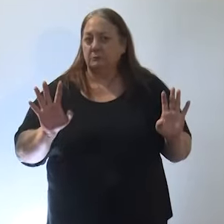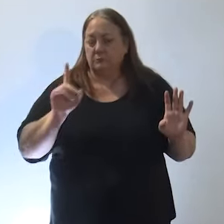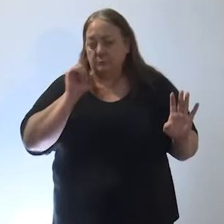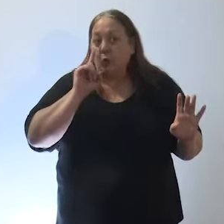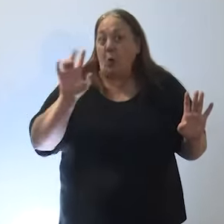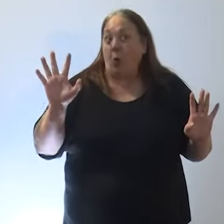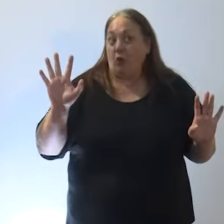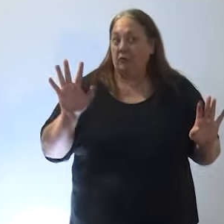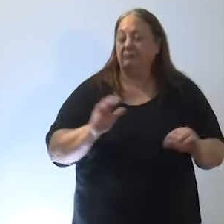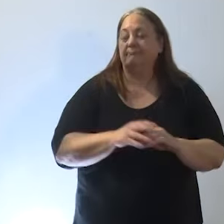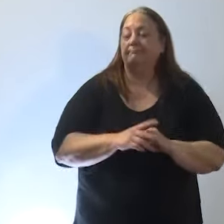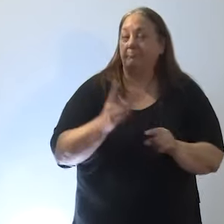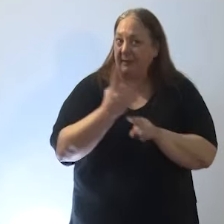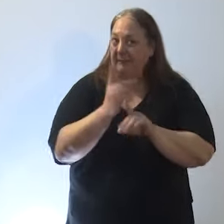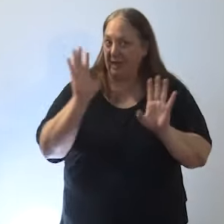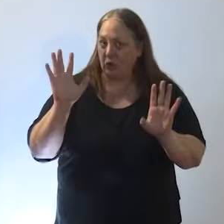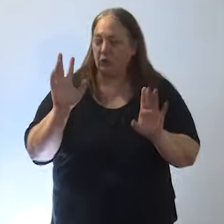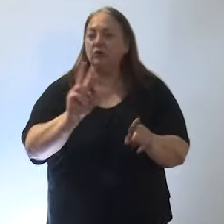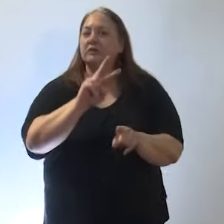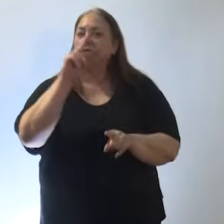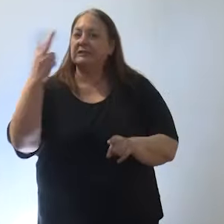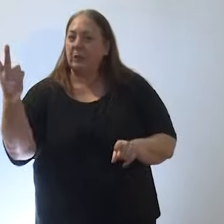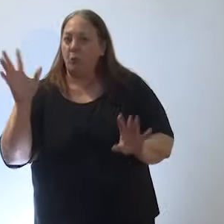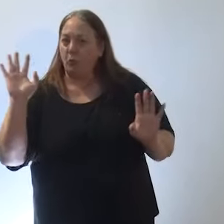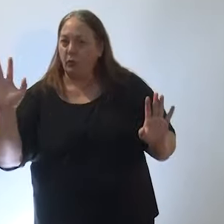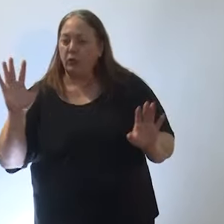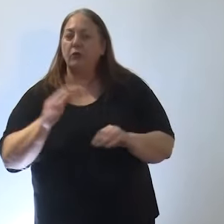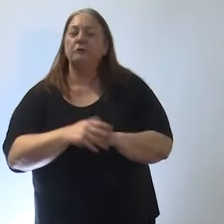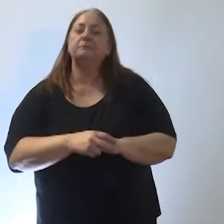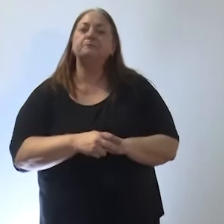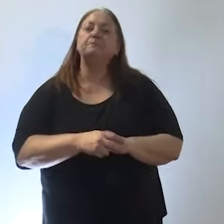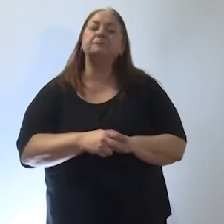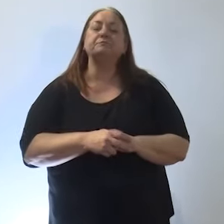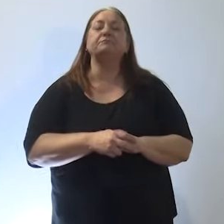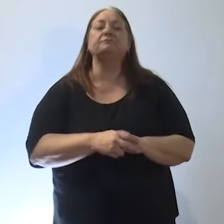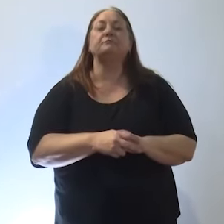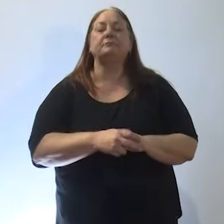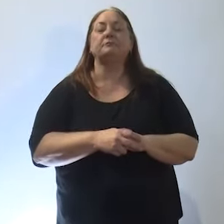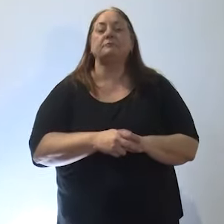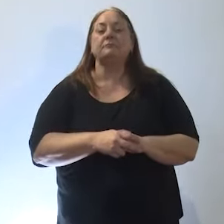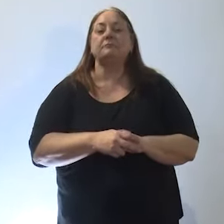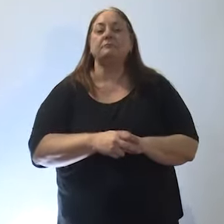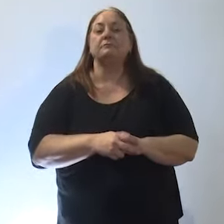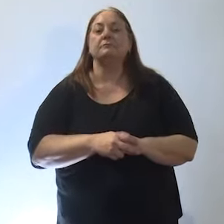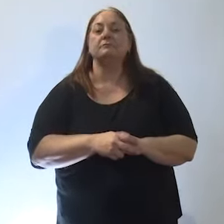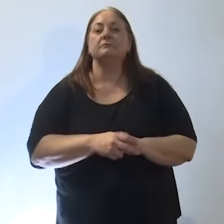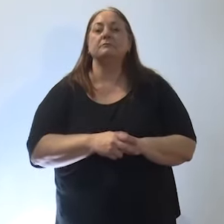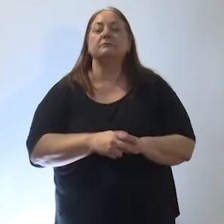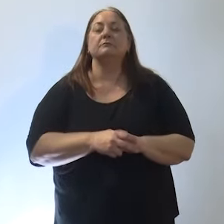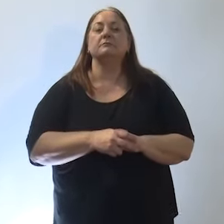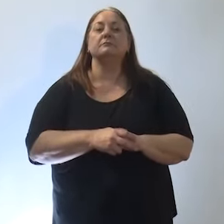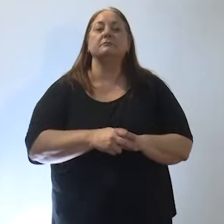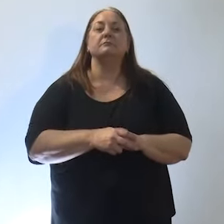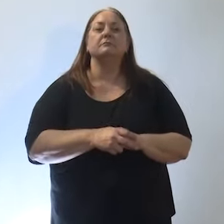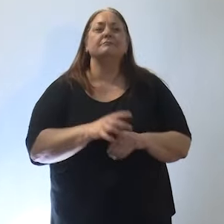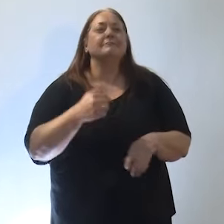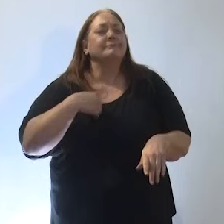eso primero segundo eh una cosa por ahí quizás muy o metodológicamente muy